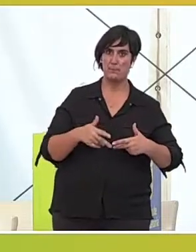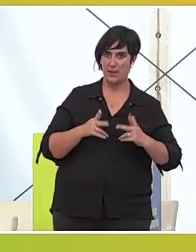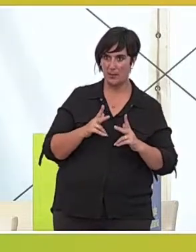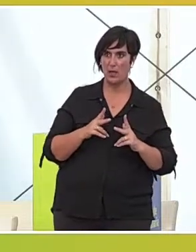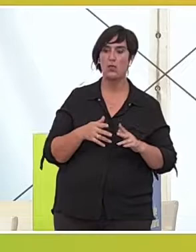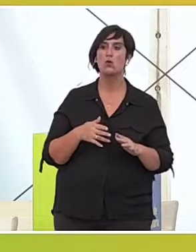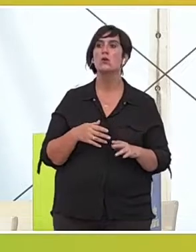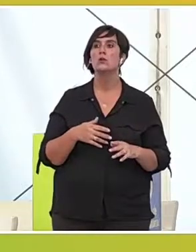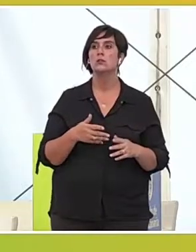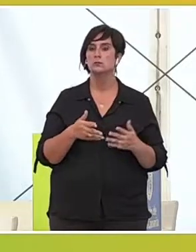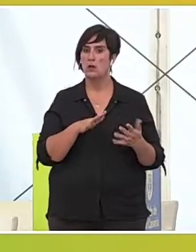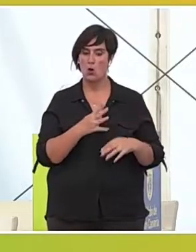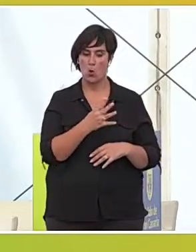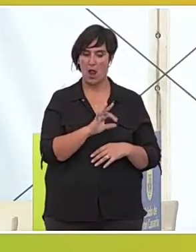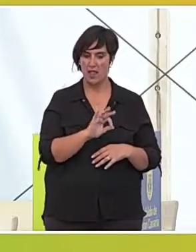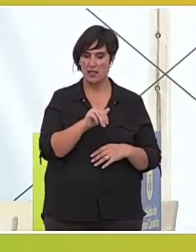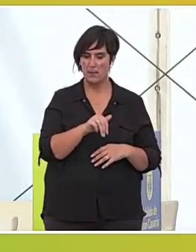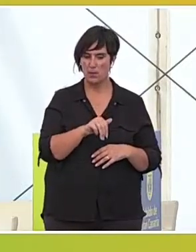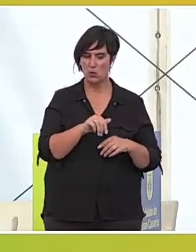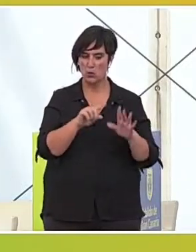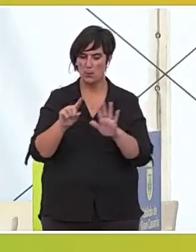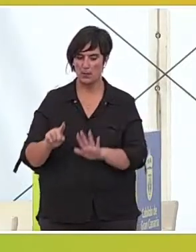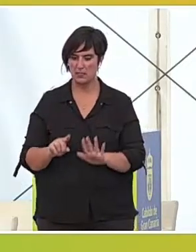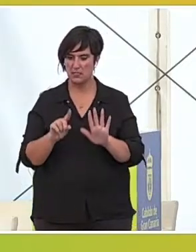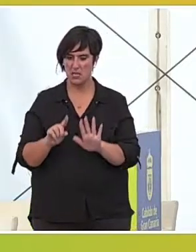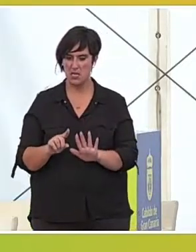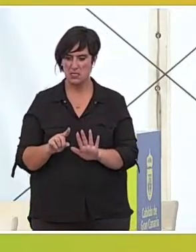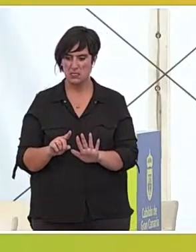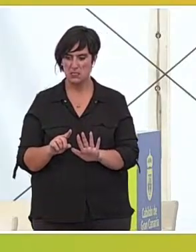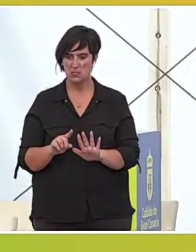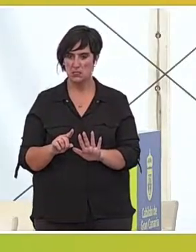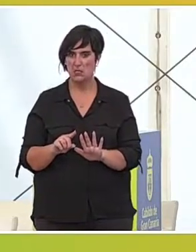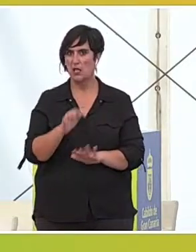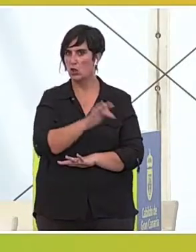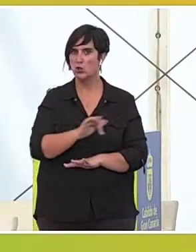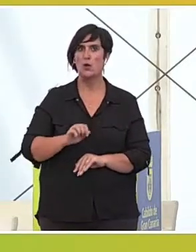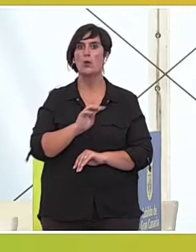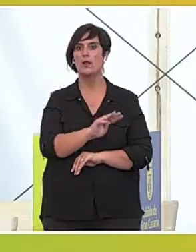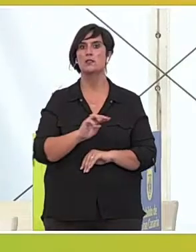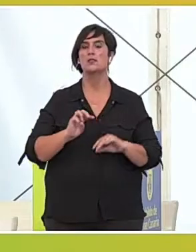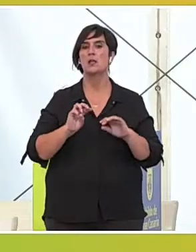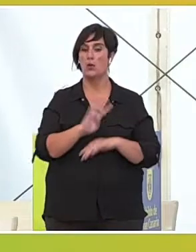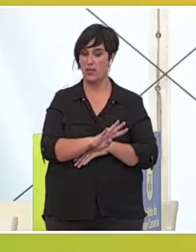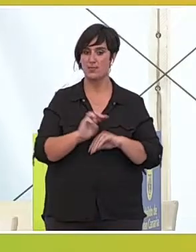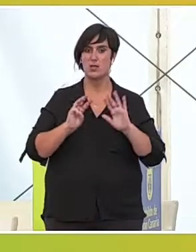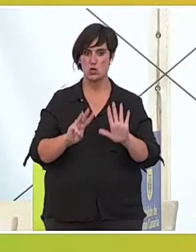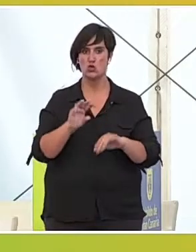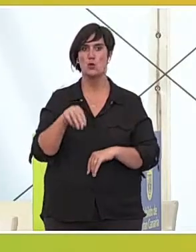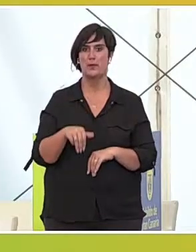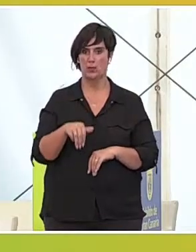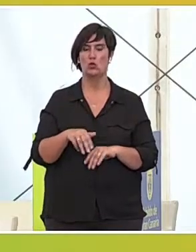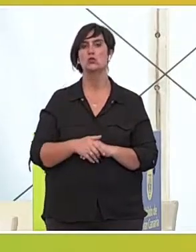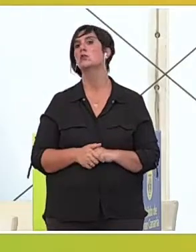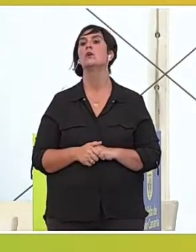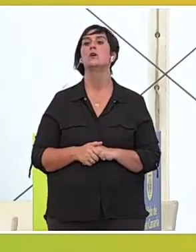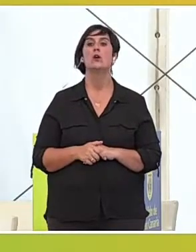estamos hablando 40 más 6 metros, pues estaríamos hablando ahí 48 metros. No,